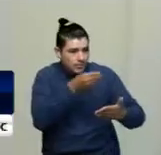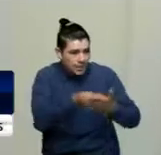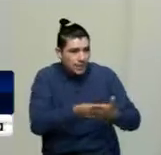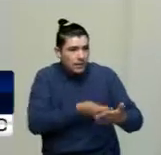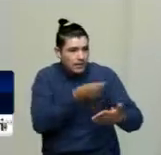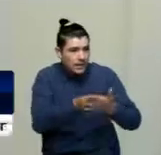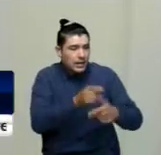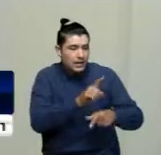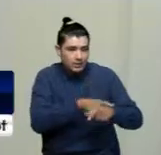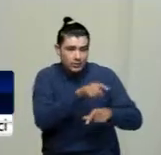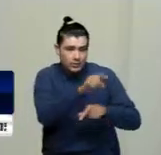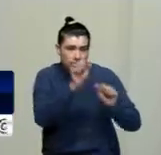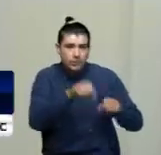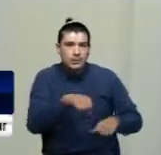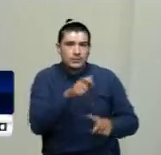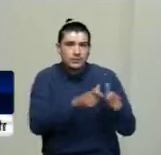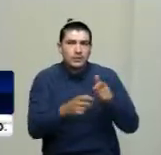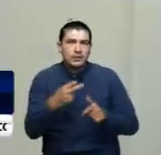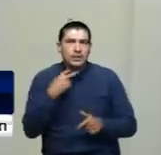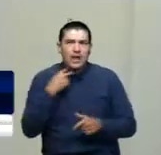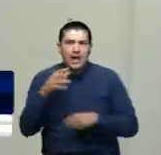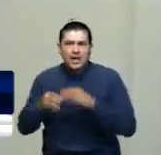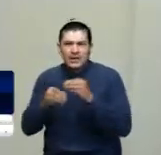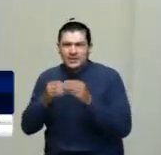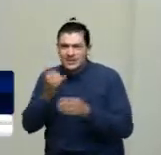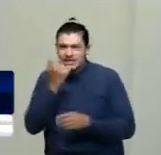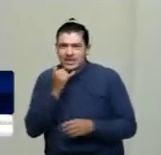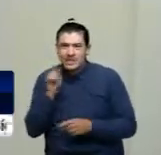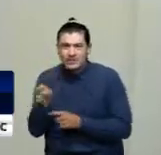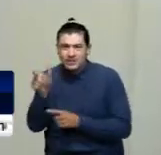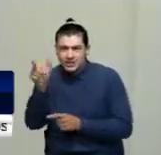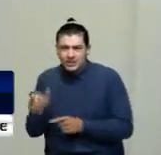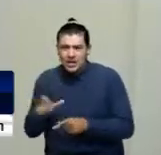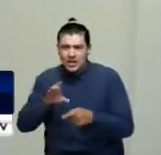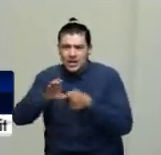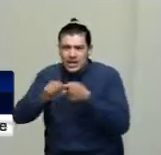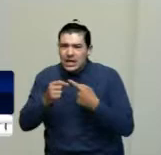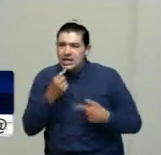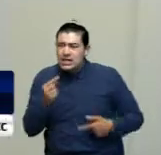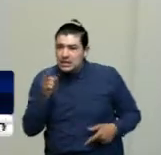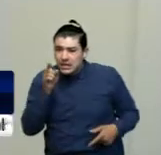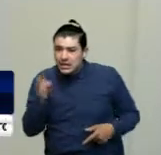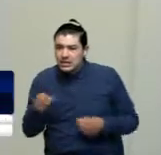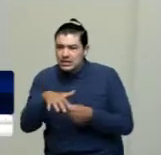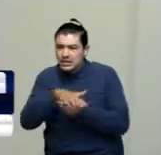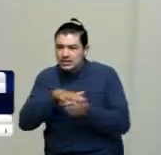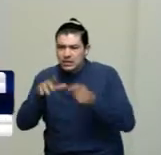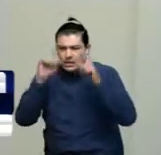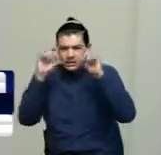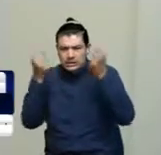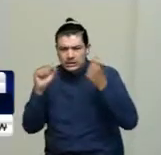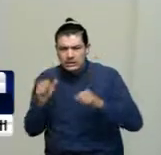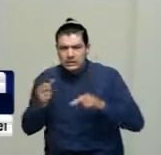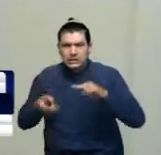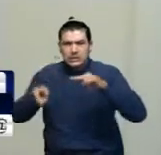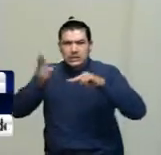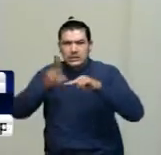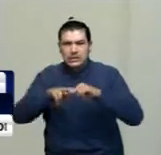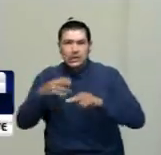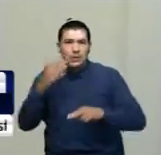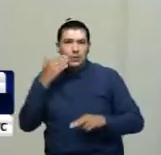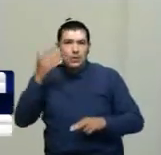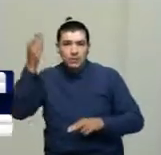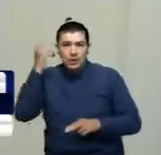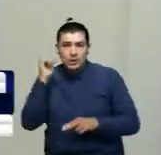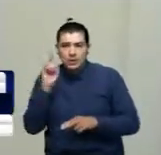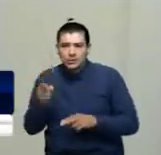aunque está equivocado en la forma como si todo diciendo que él es el que le preocupa el incremento predial cuando tuvieron